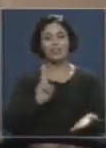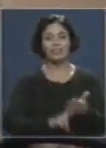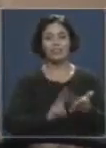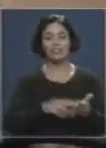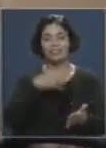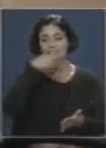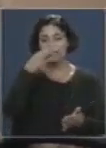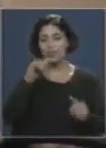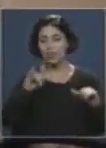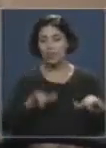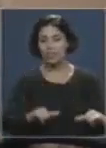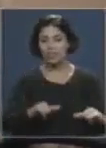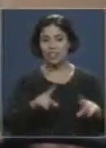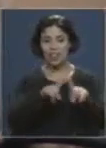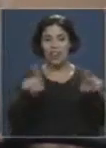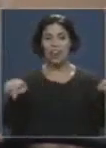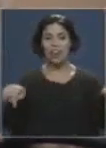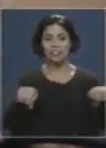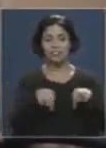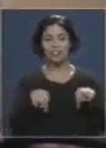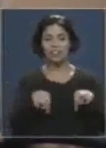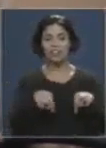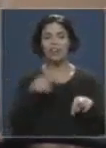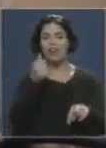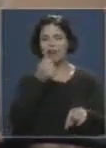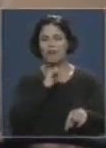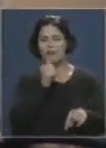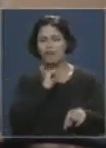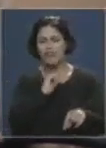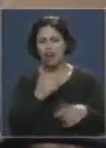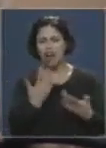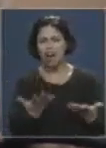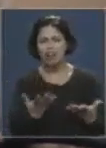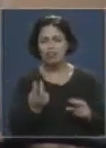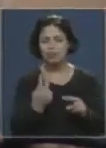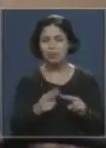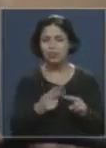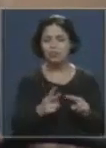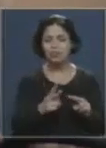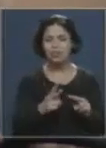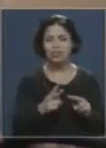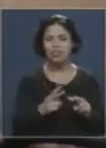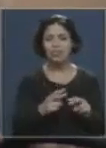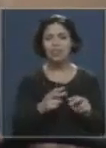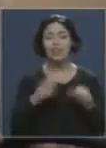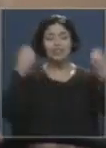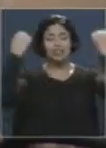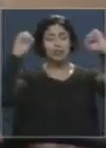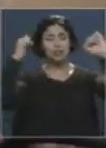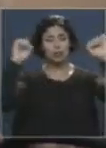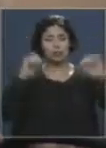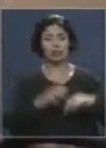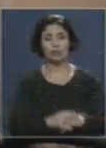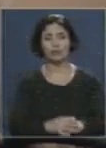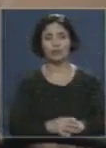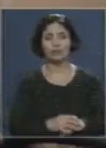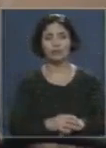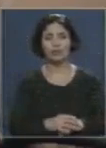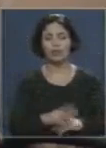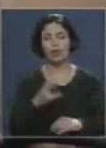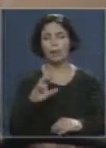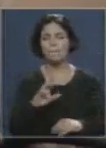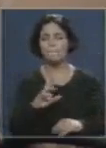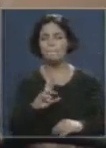diagnósticos que aquí se han dado en la sala, de que falta mucho por realizar en el ámbito del mundo deportivo.